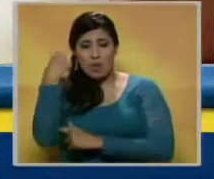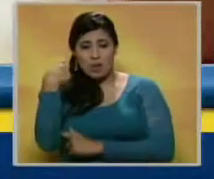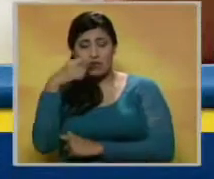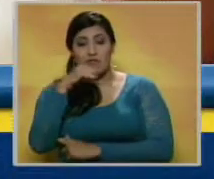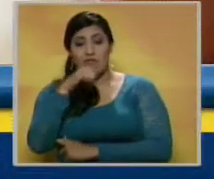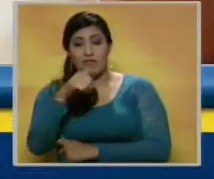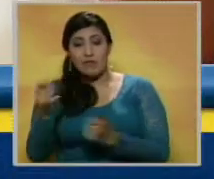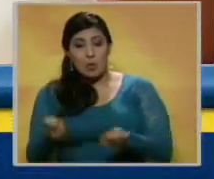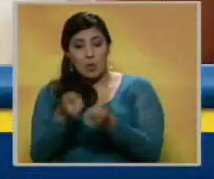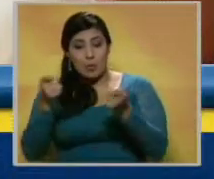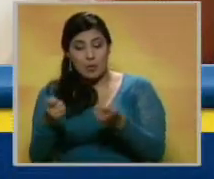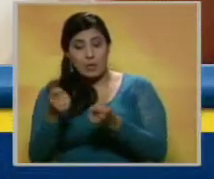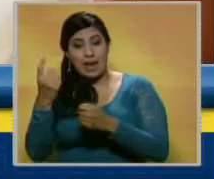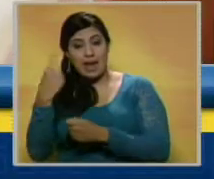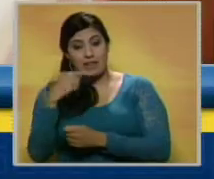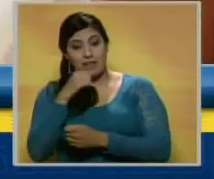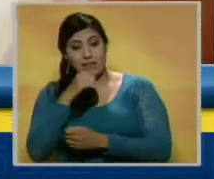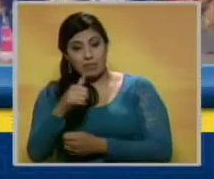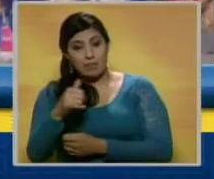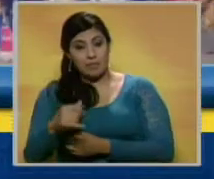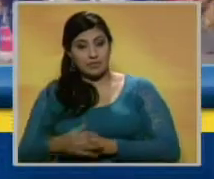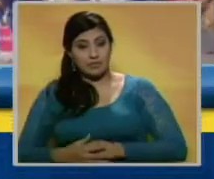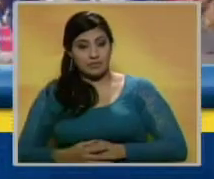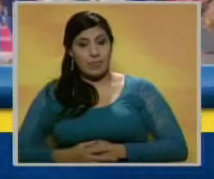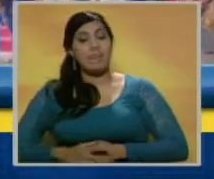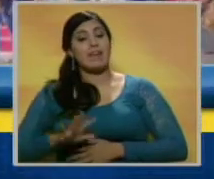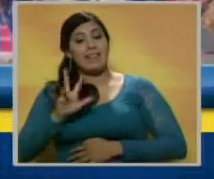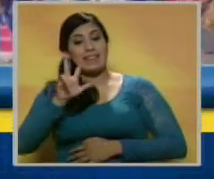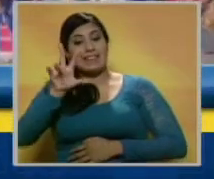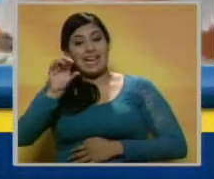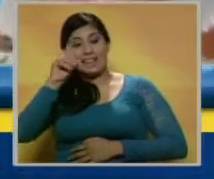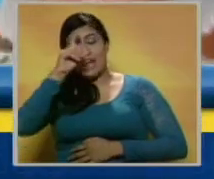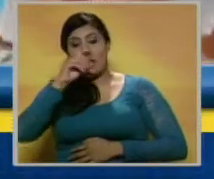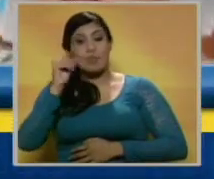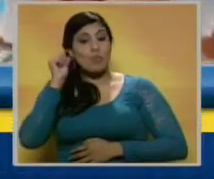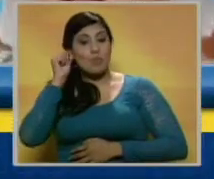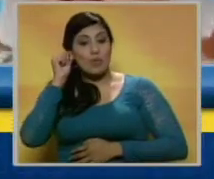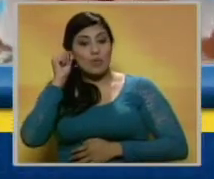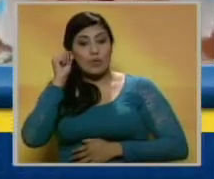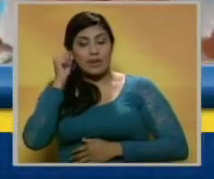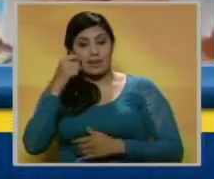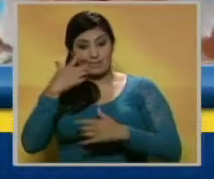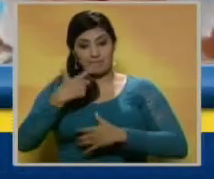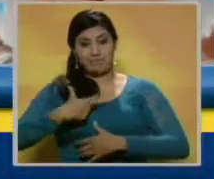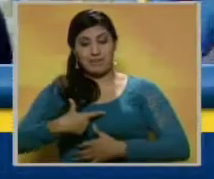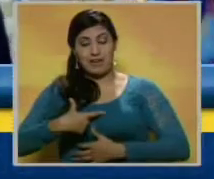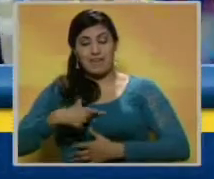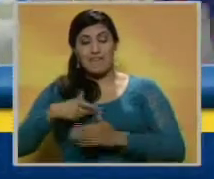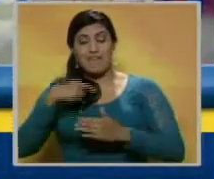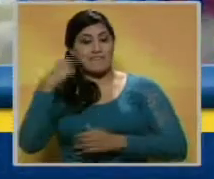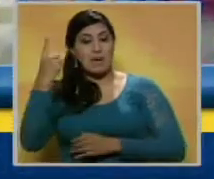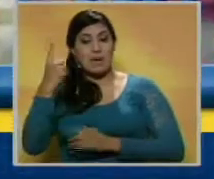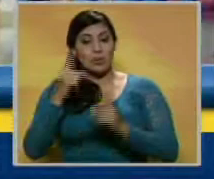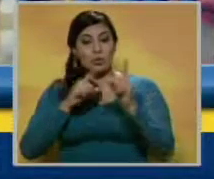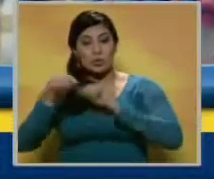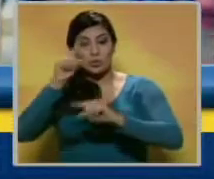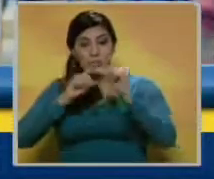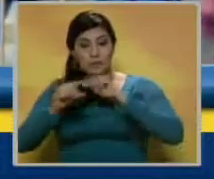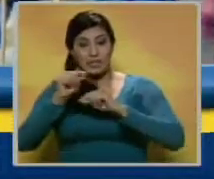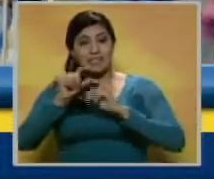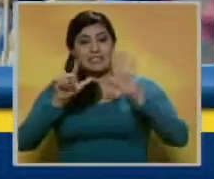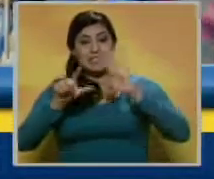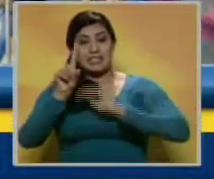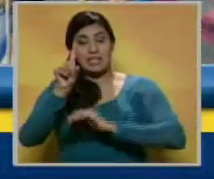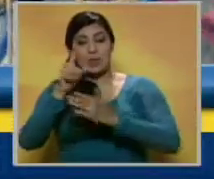informe publicado ayer por la revista Forbes. La estrella de 30 años, que es además de la personalidad más popular en Twitter, con